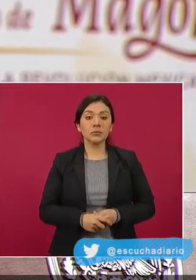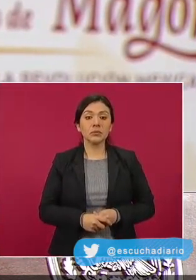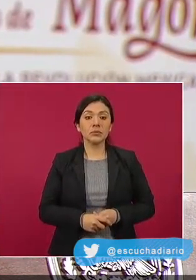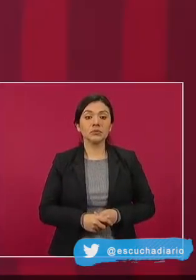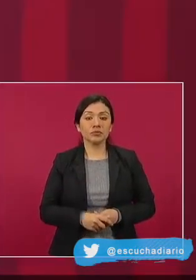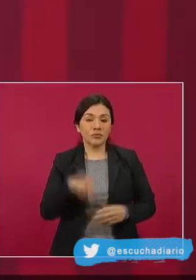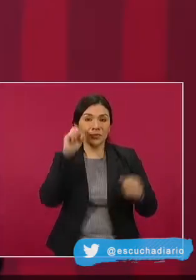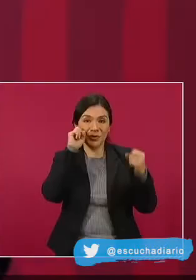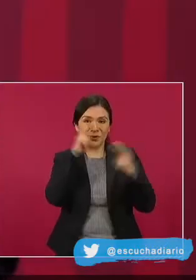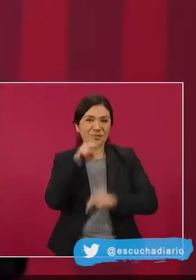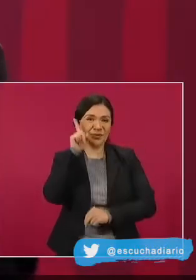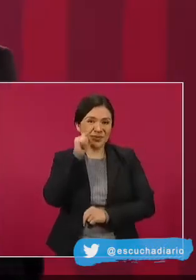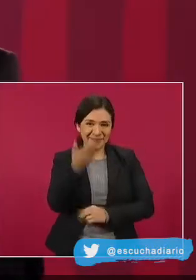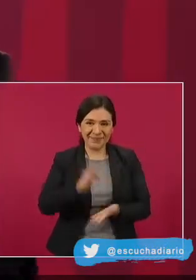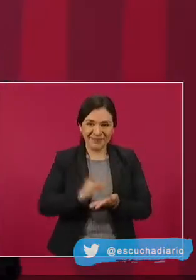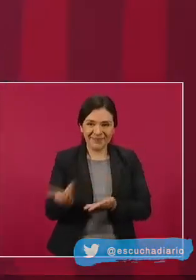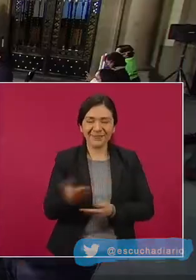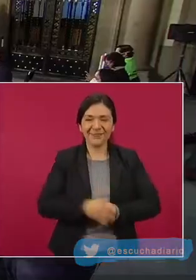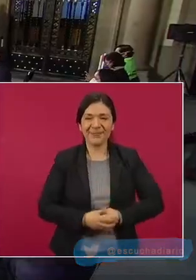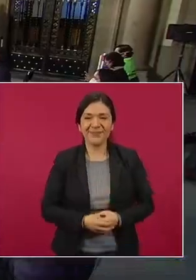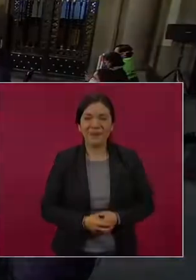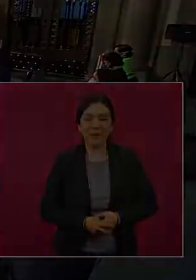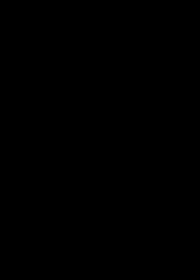y nos vemos mañana. Muchas gracias.